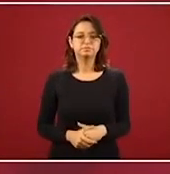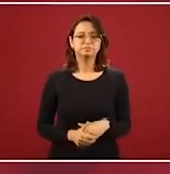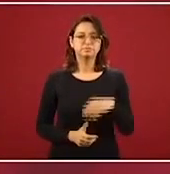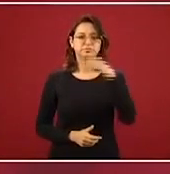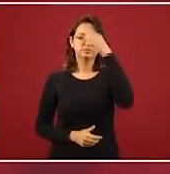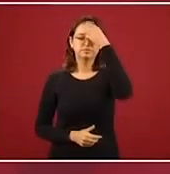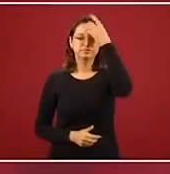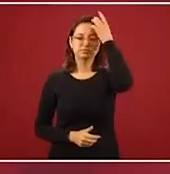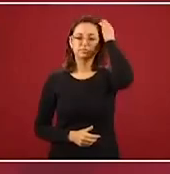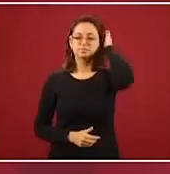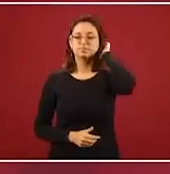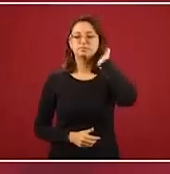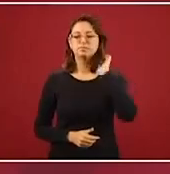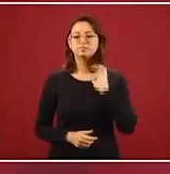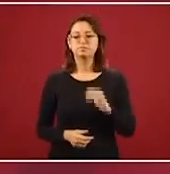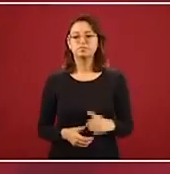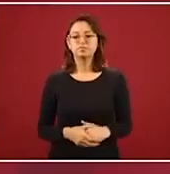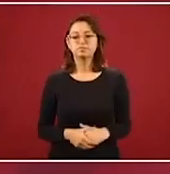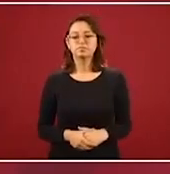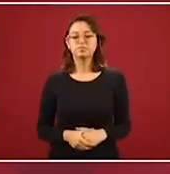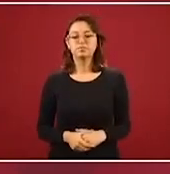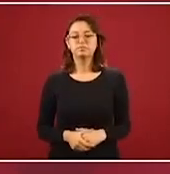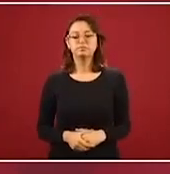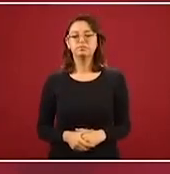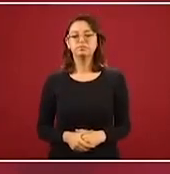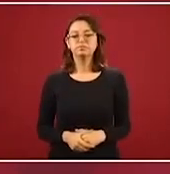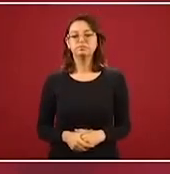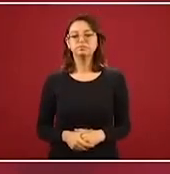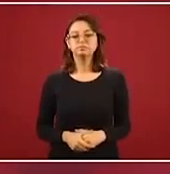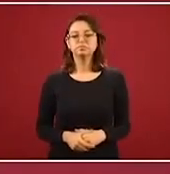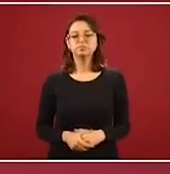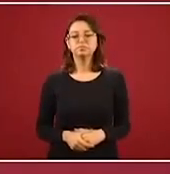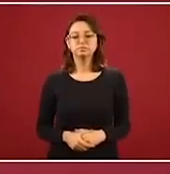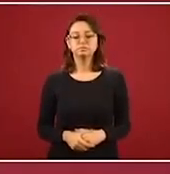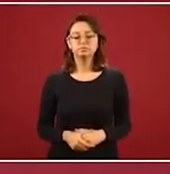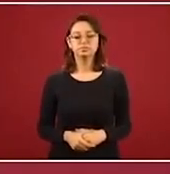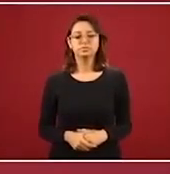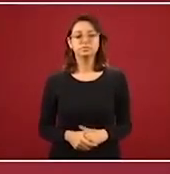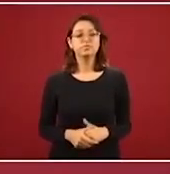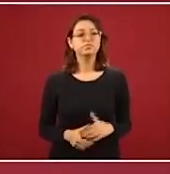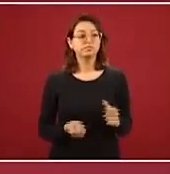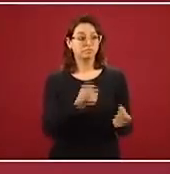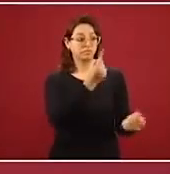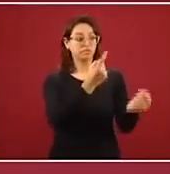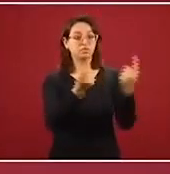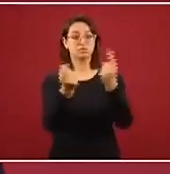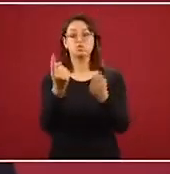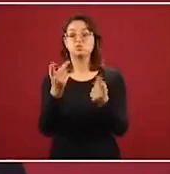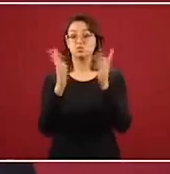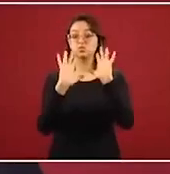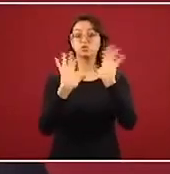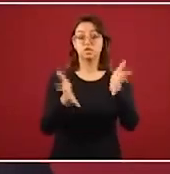Y que cuando llegaban a ser jefes, que tenían todo